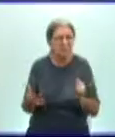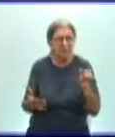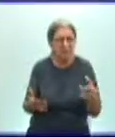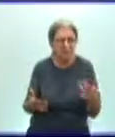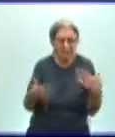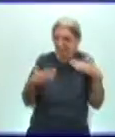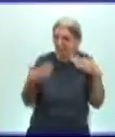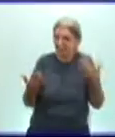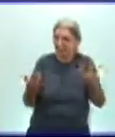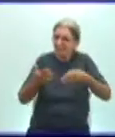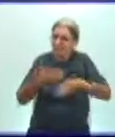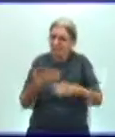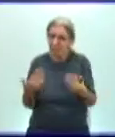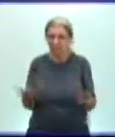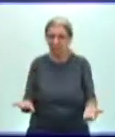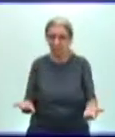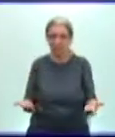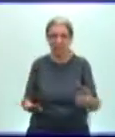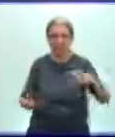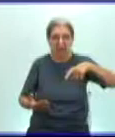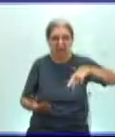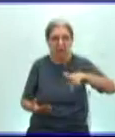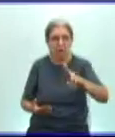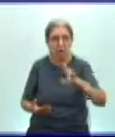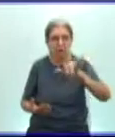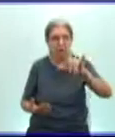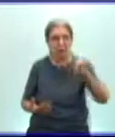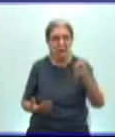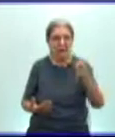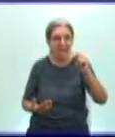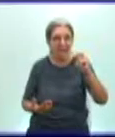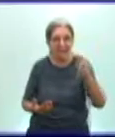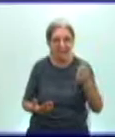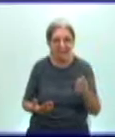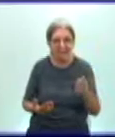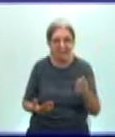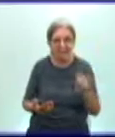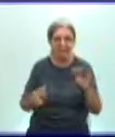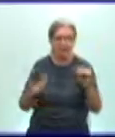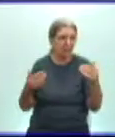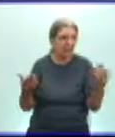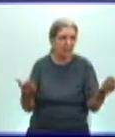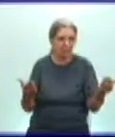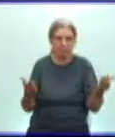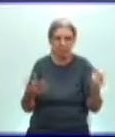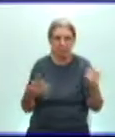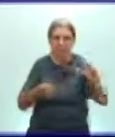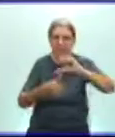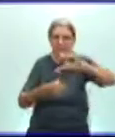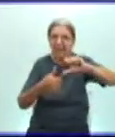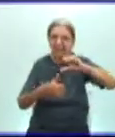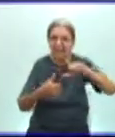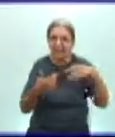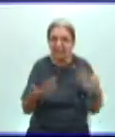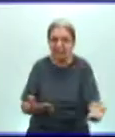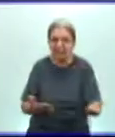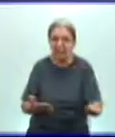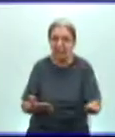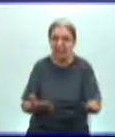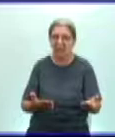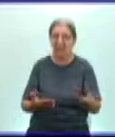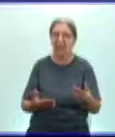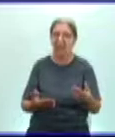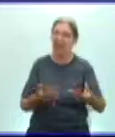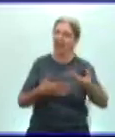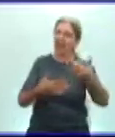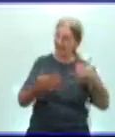algo. Estamos en Guyana. Y Guyana, que es trasunto de todo el Caribe. Así que los personajes, voy a anticiparles